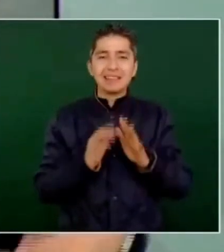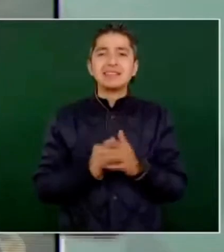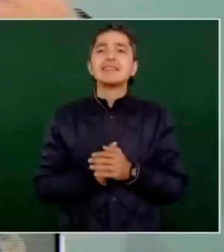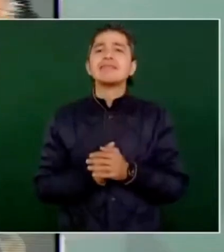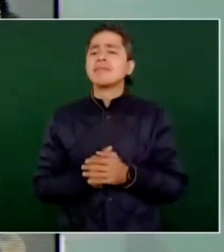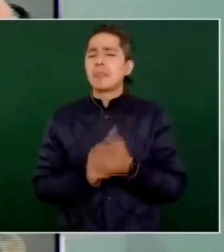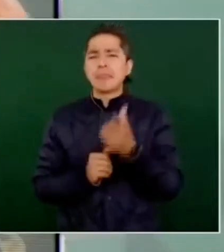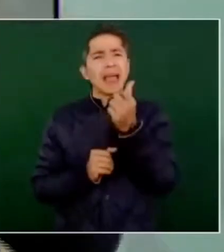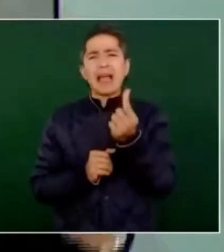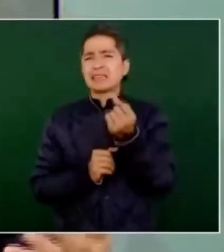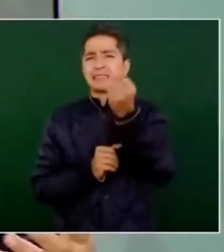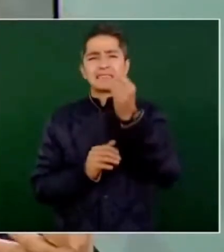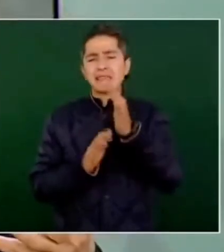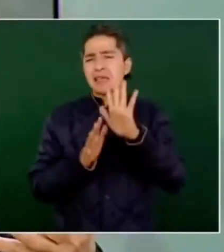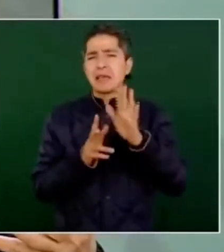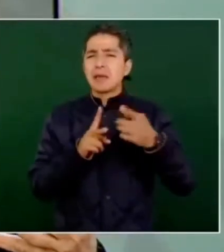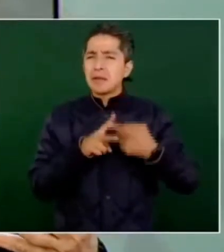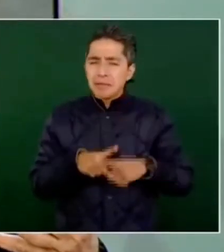así surge esto.